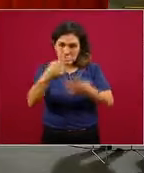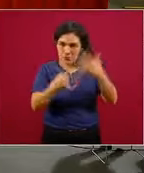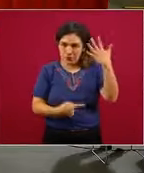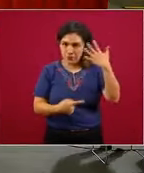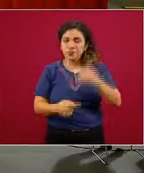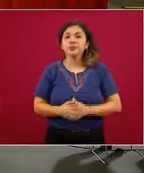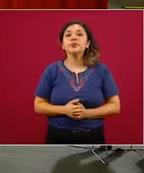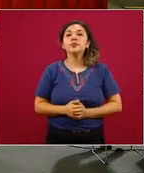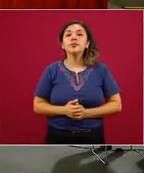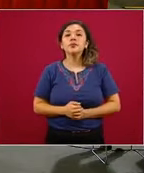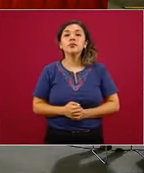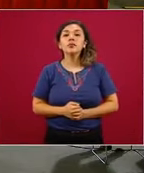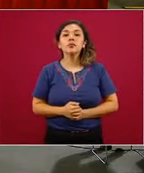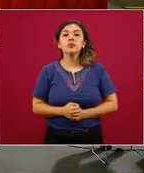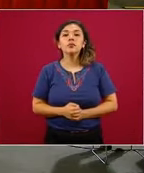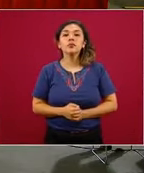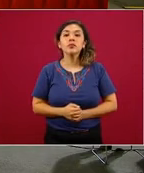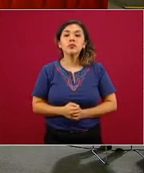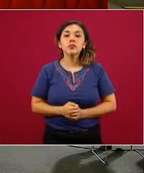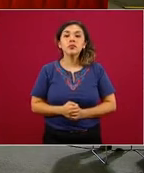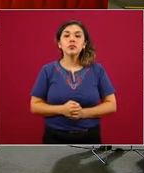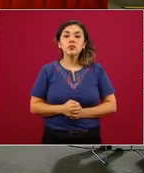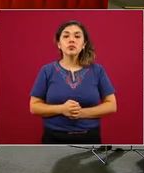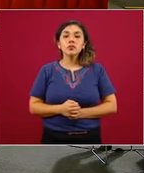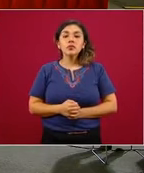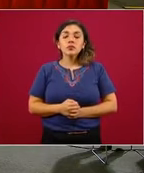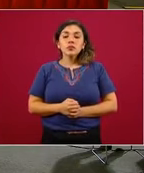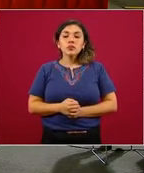Si me pasas la siguiente, por favor.